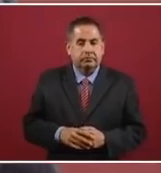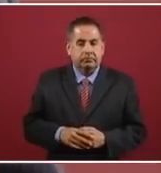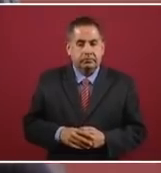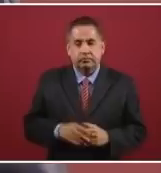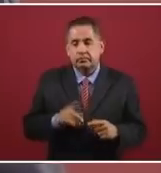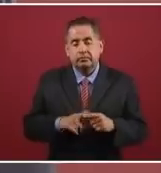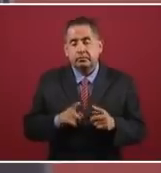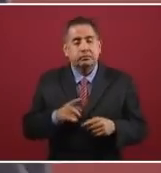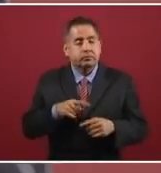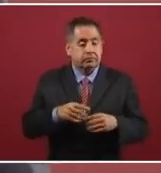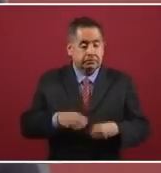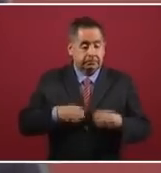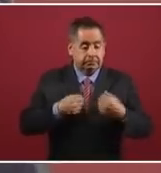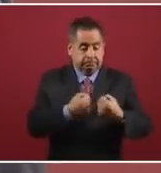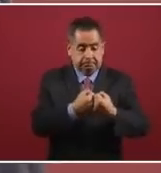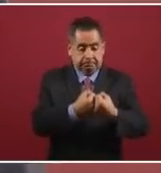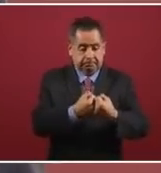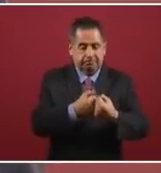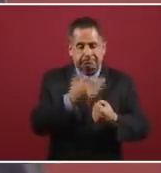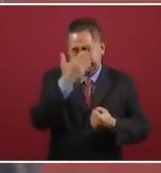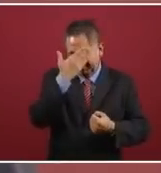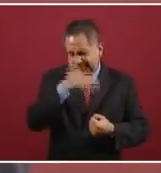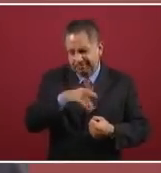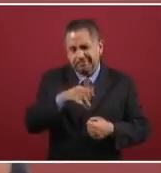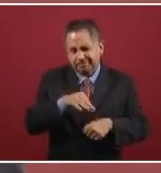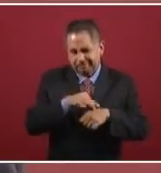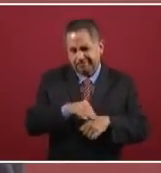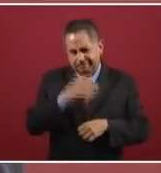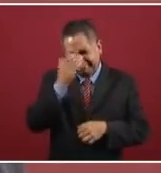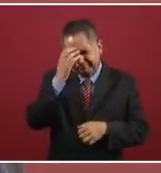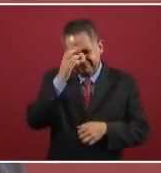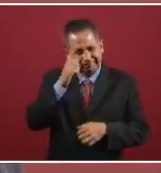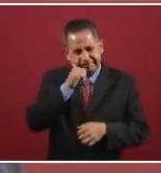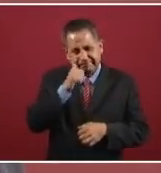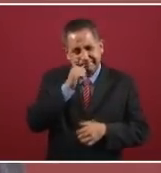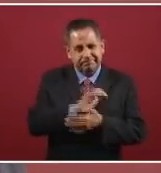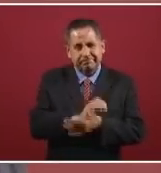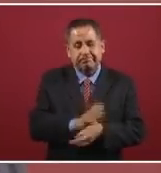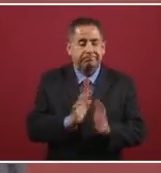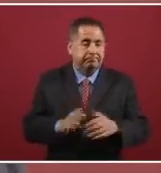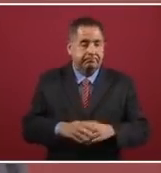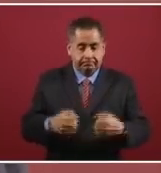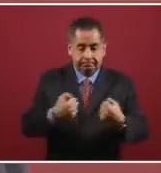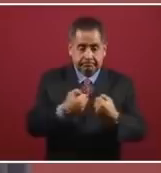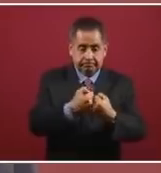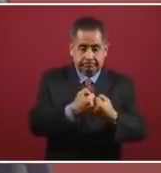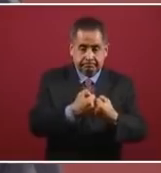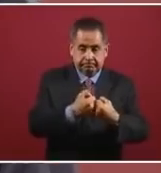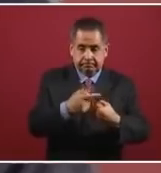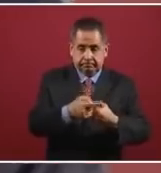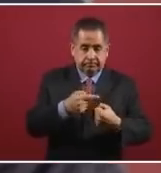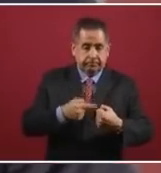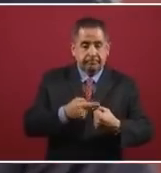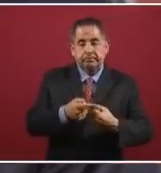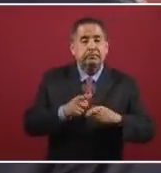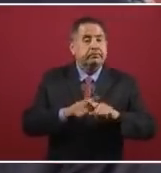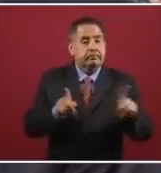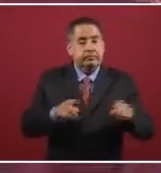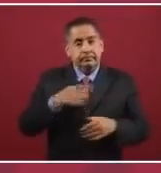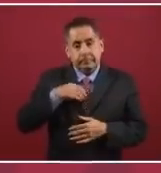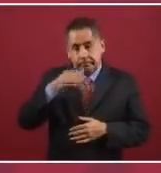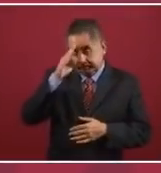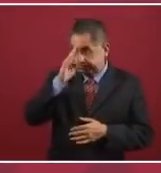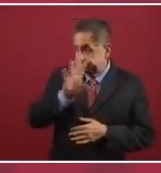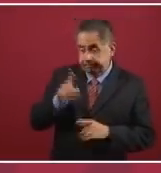Quienes han vivido en la frontera lo saben mejor, y en la frontera, muy contrario a lo que se